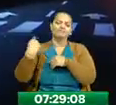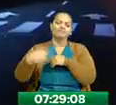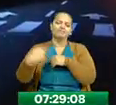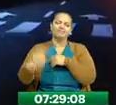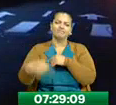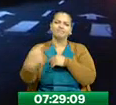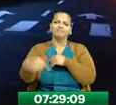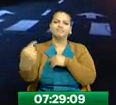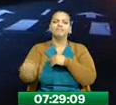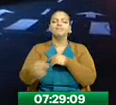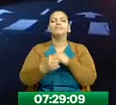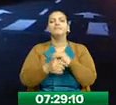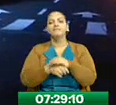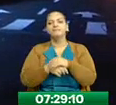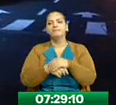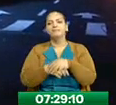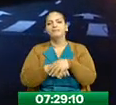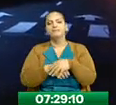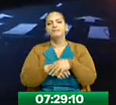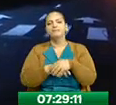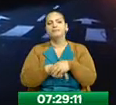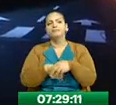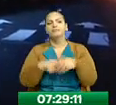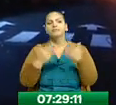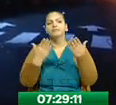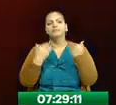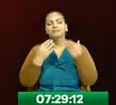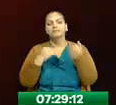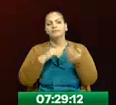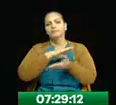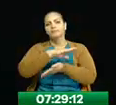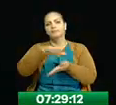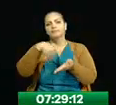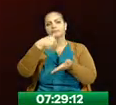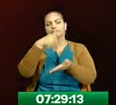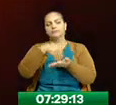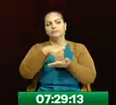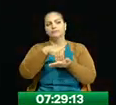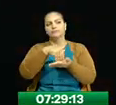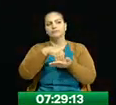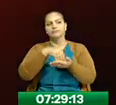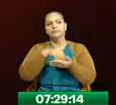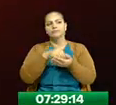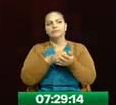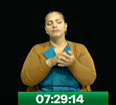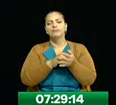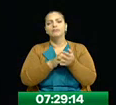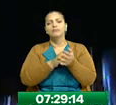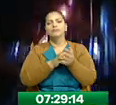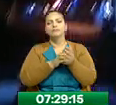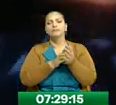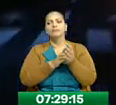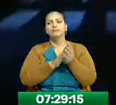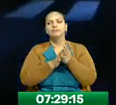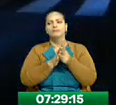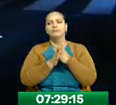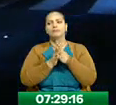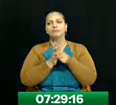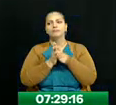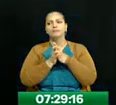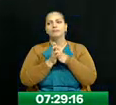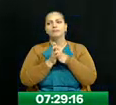en esta intersección del centro del puerto principal. Estamos viendo solo uno de los